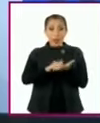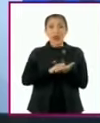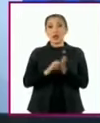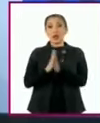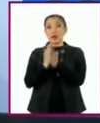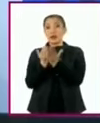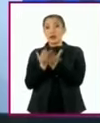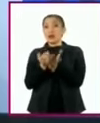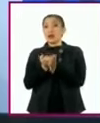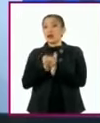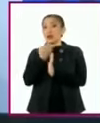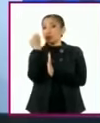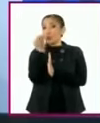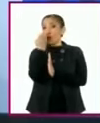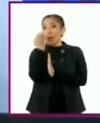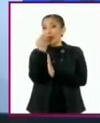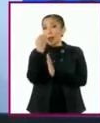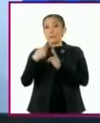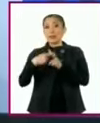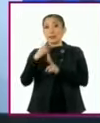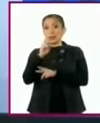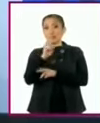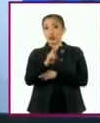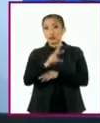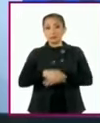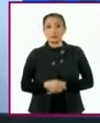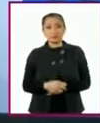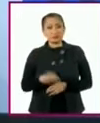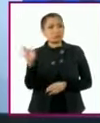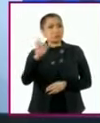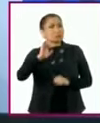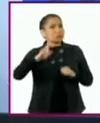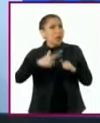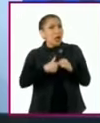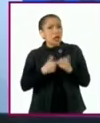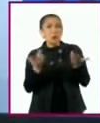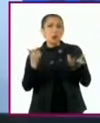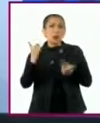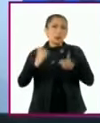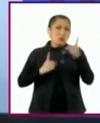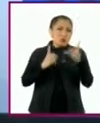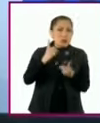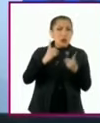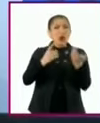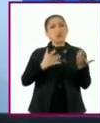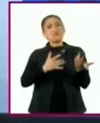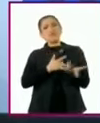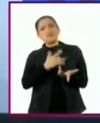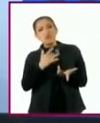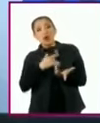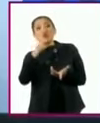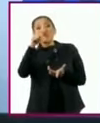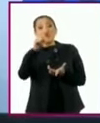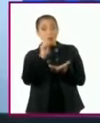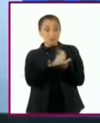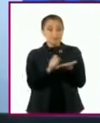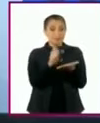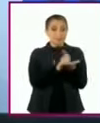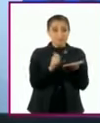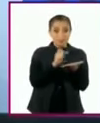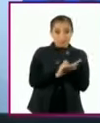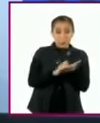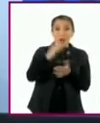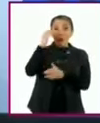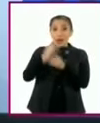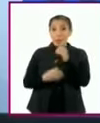texto de Matemáticas 2. Si les surge alguna duda durante la sesión, tomen nota en su libreta y al final